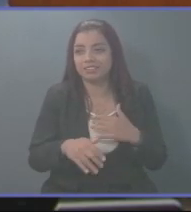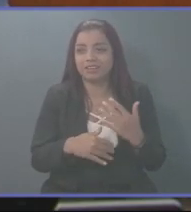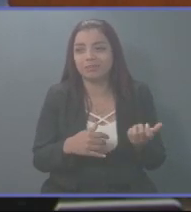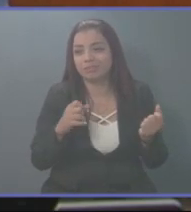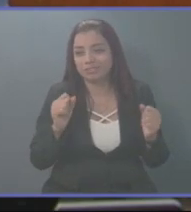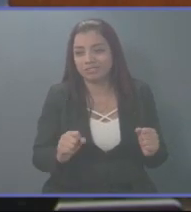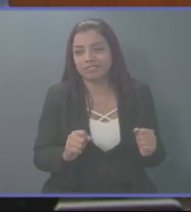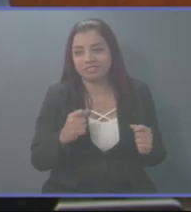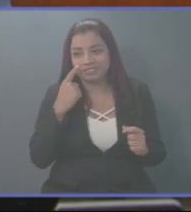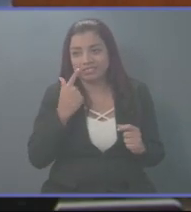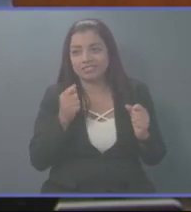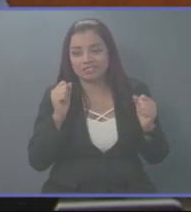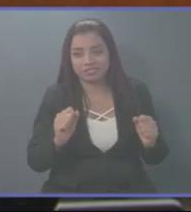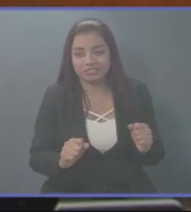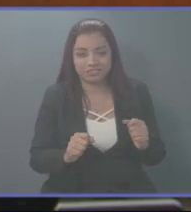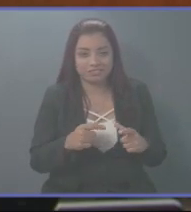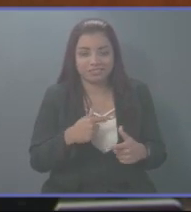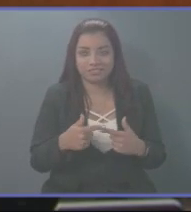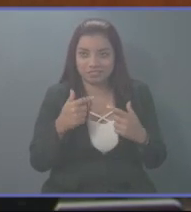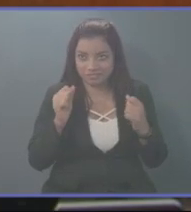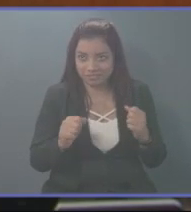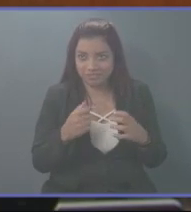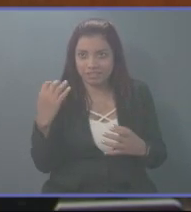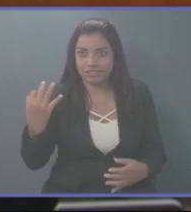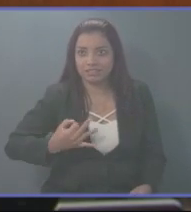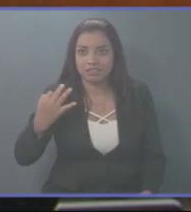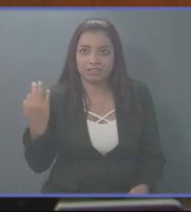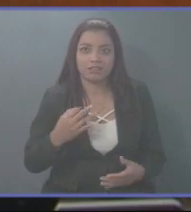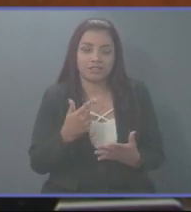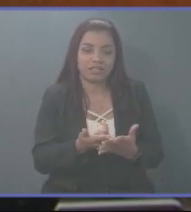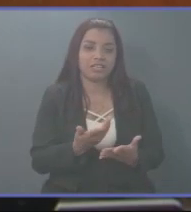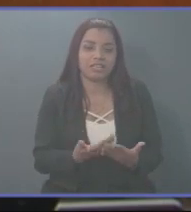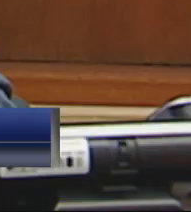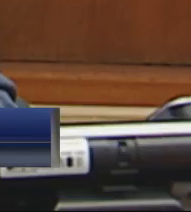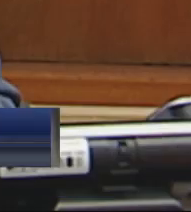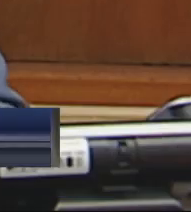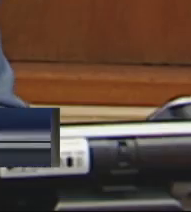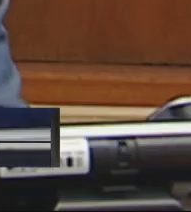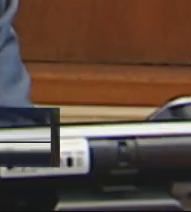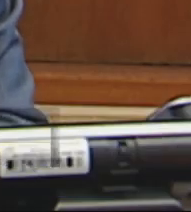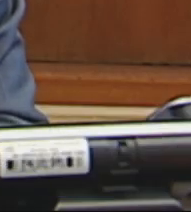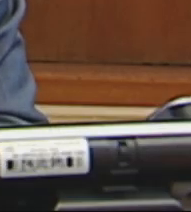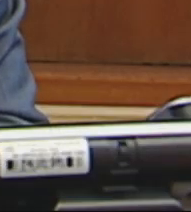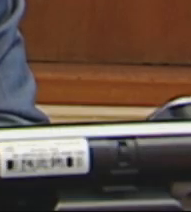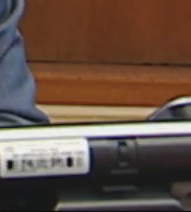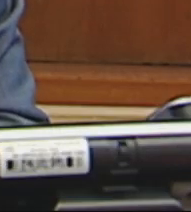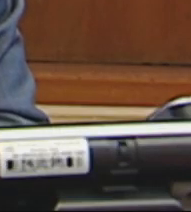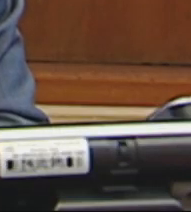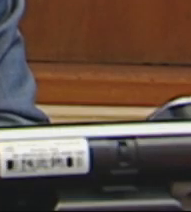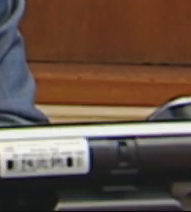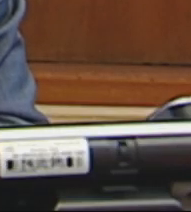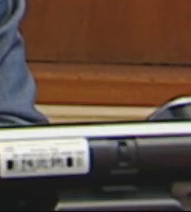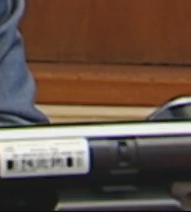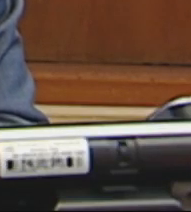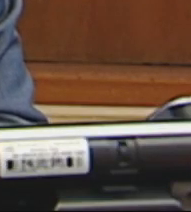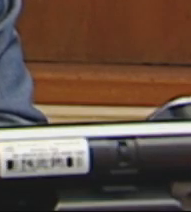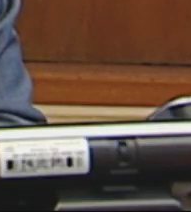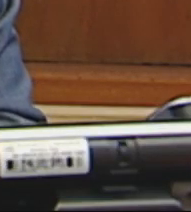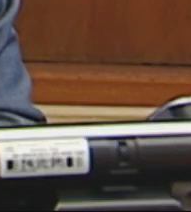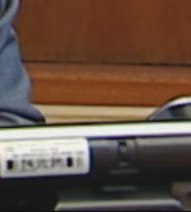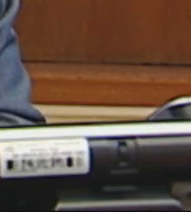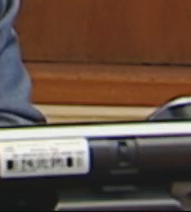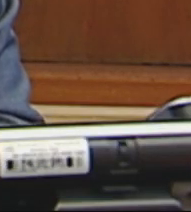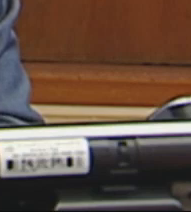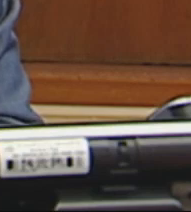población desplazada herramientas de exigibilidad de derechos y activa la respuesta de otros órganos